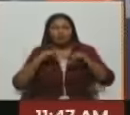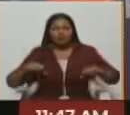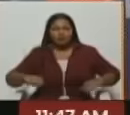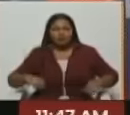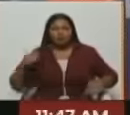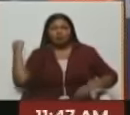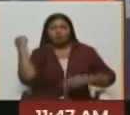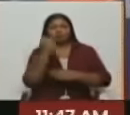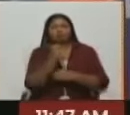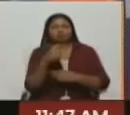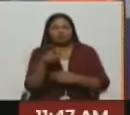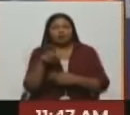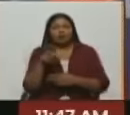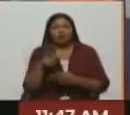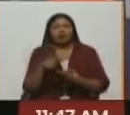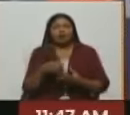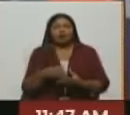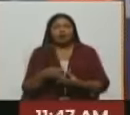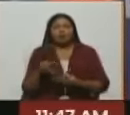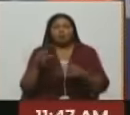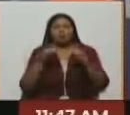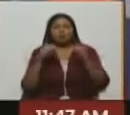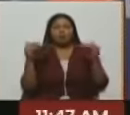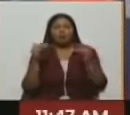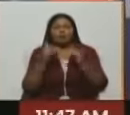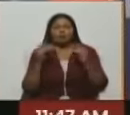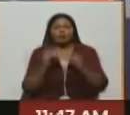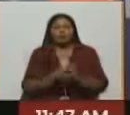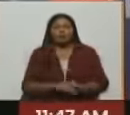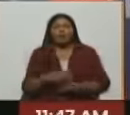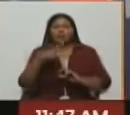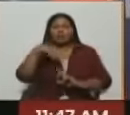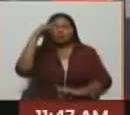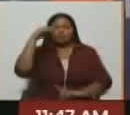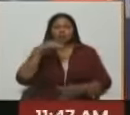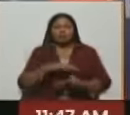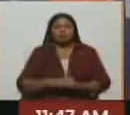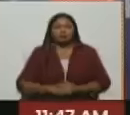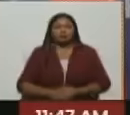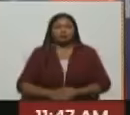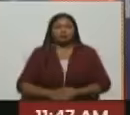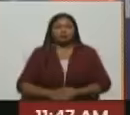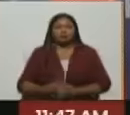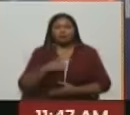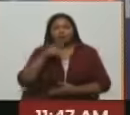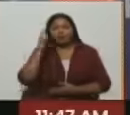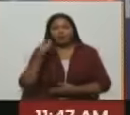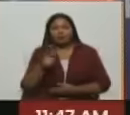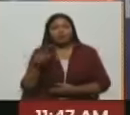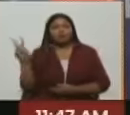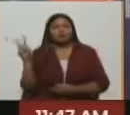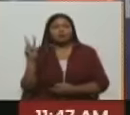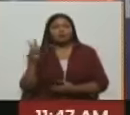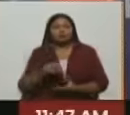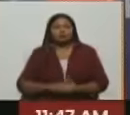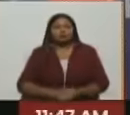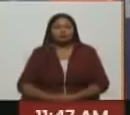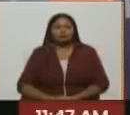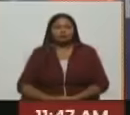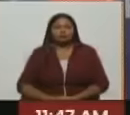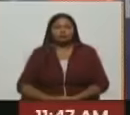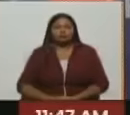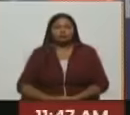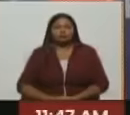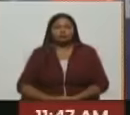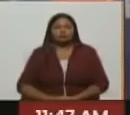atentar desde el puente Altamira a la población venezolana. Colocan como